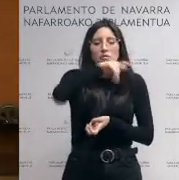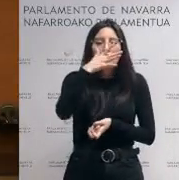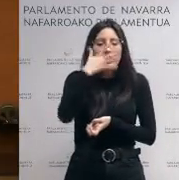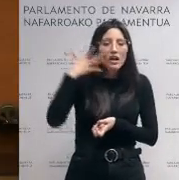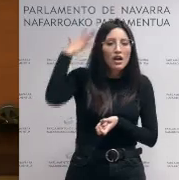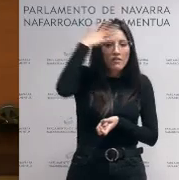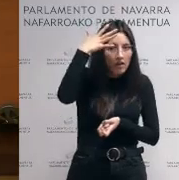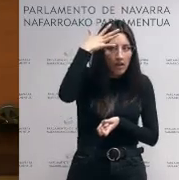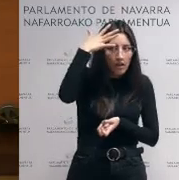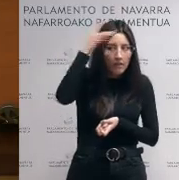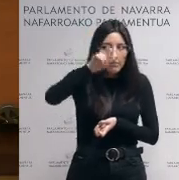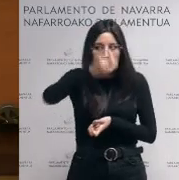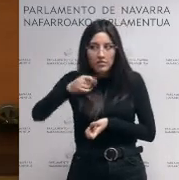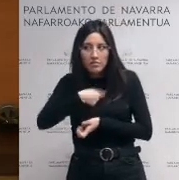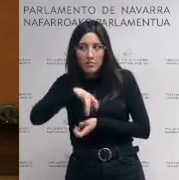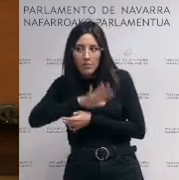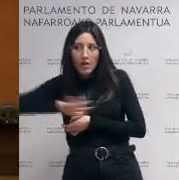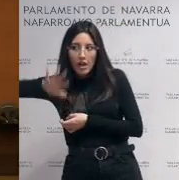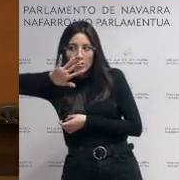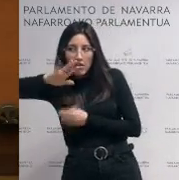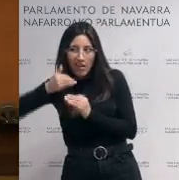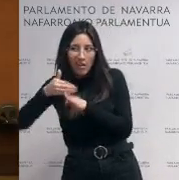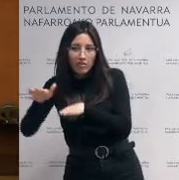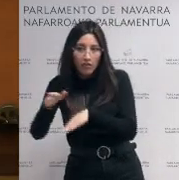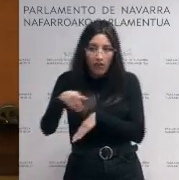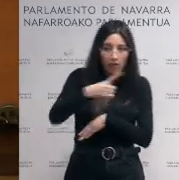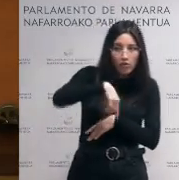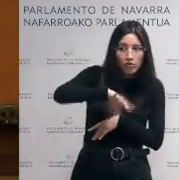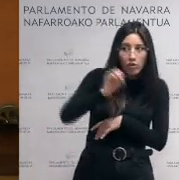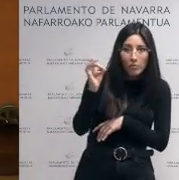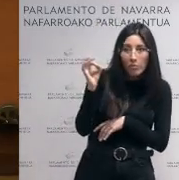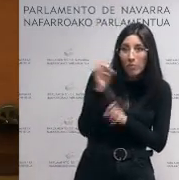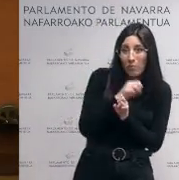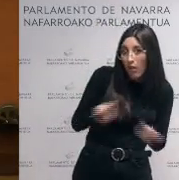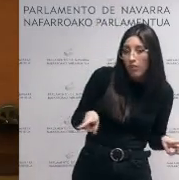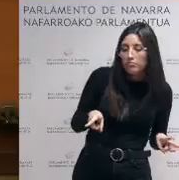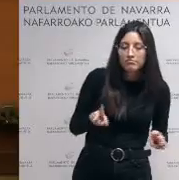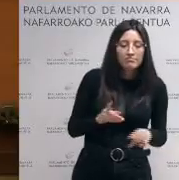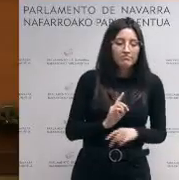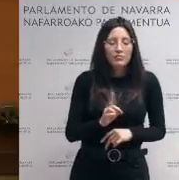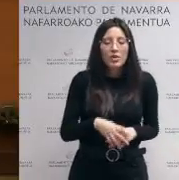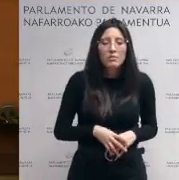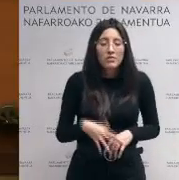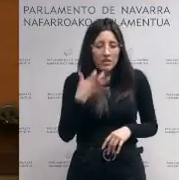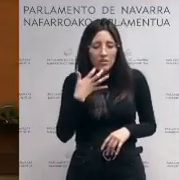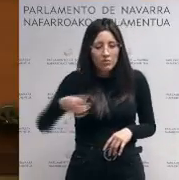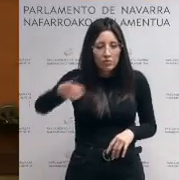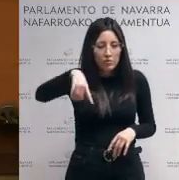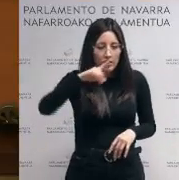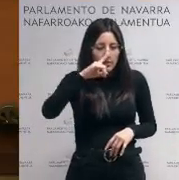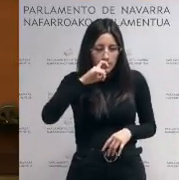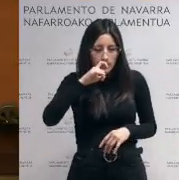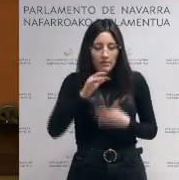que cualquier otro español. Y hace unos meses, como también todos ustedes saben y recordarán, se aprobó por el Consejo de